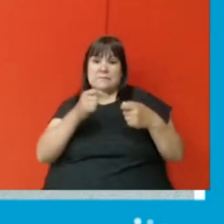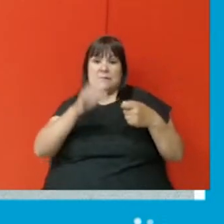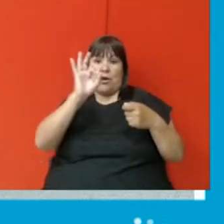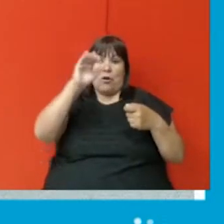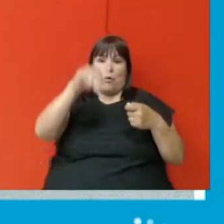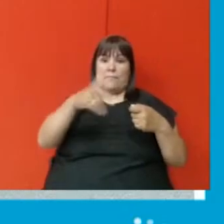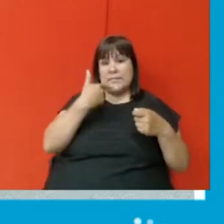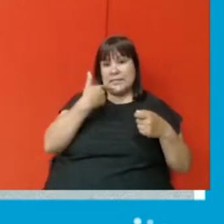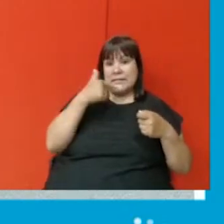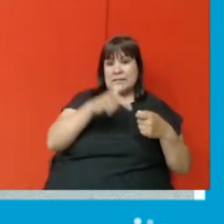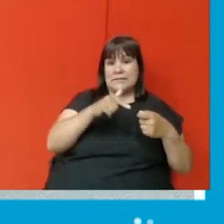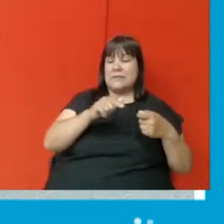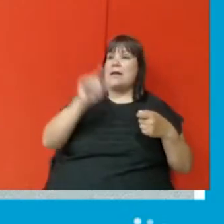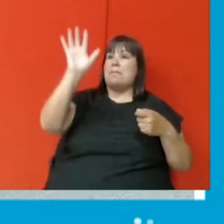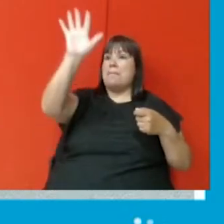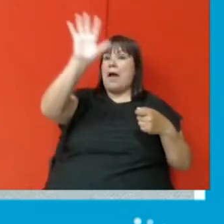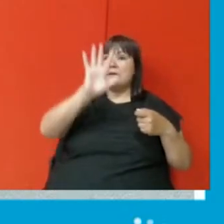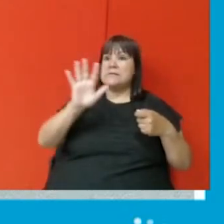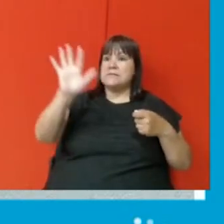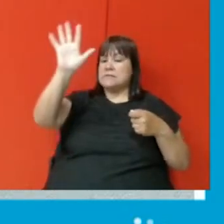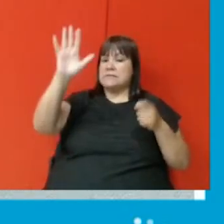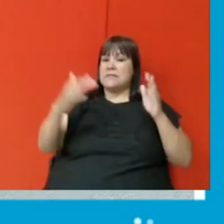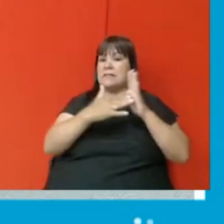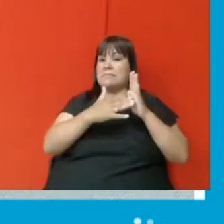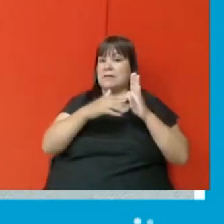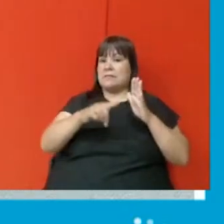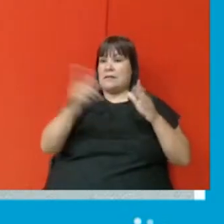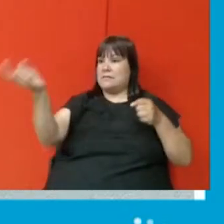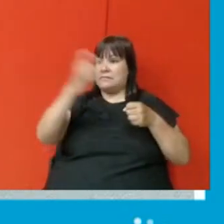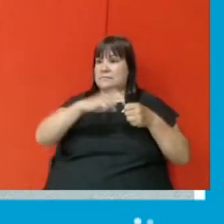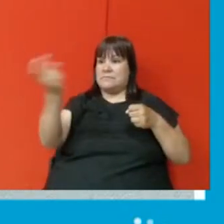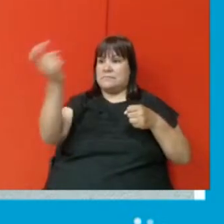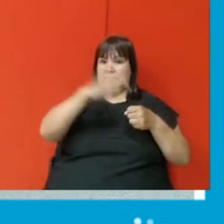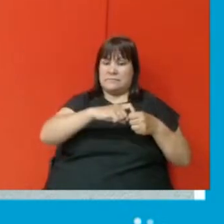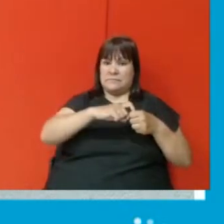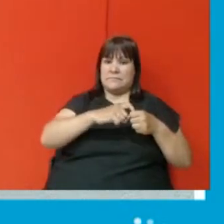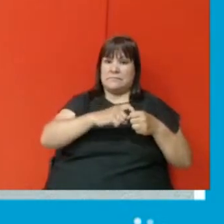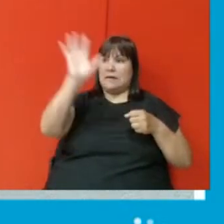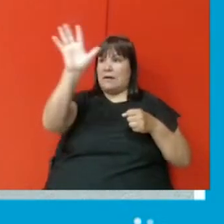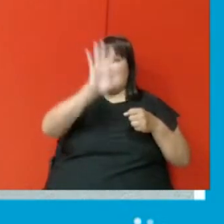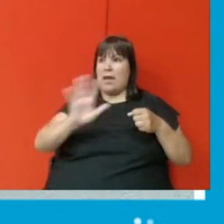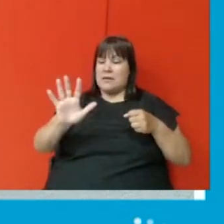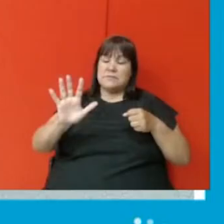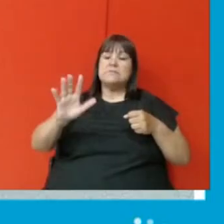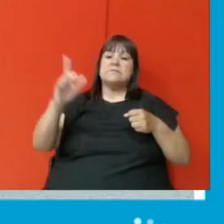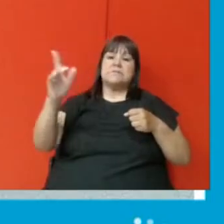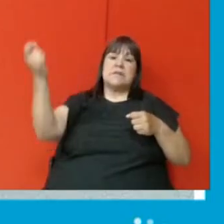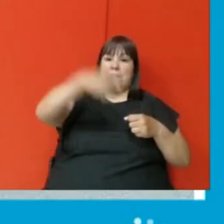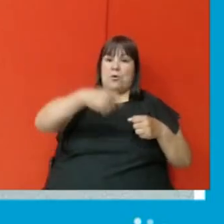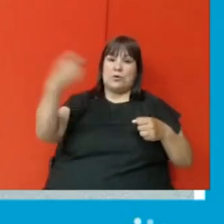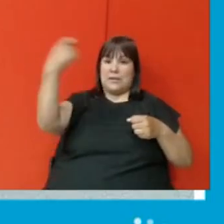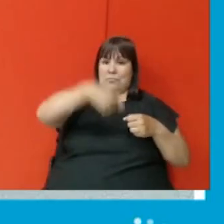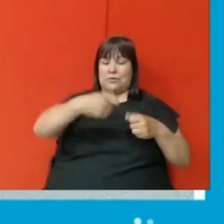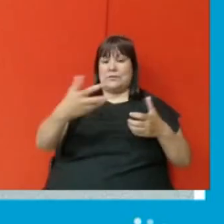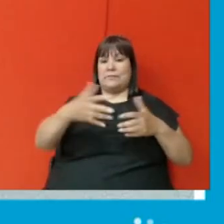de los países. O sea, la OMS vive porque los países del mundo aportan, si no, no habría OMS. Pero dice que en